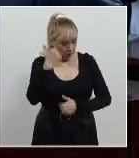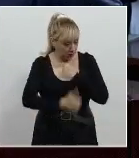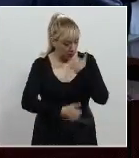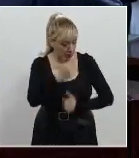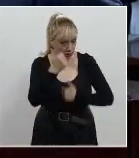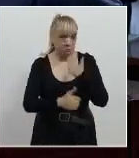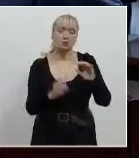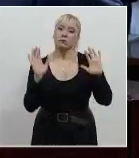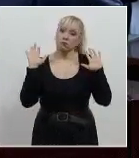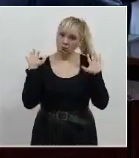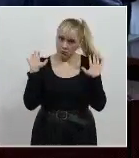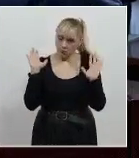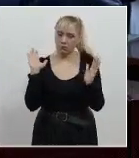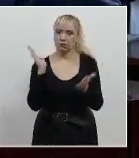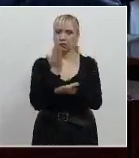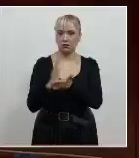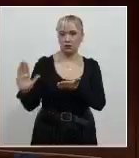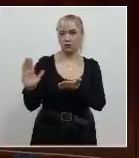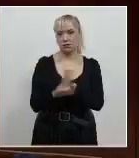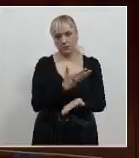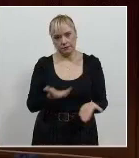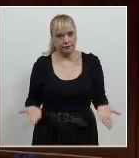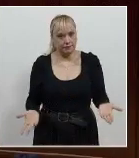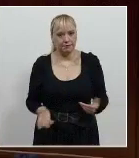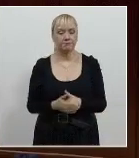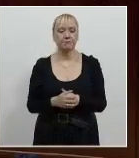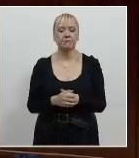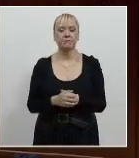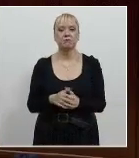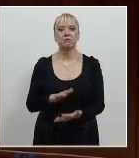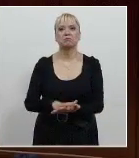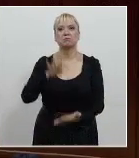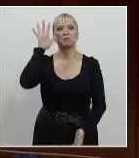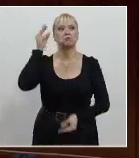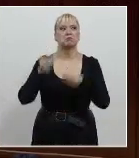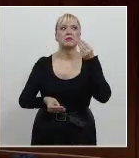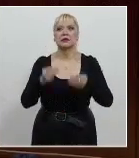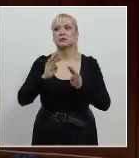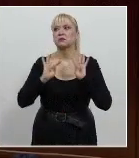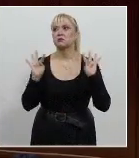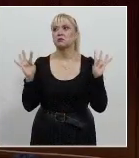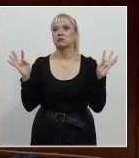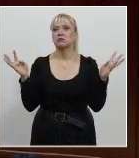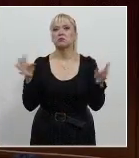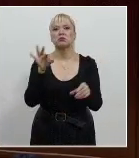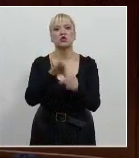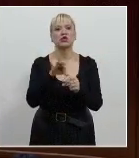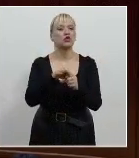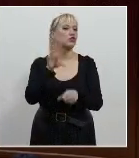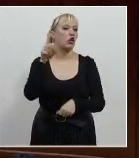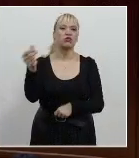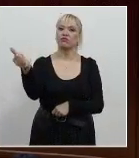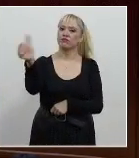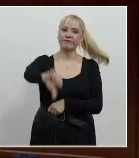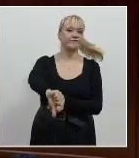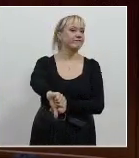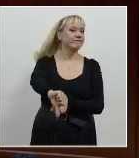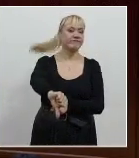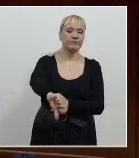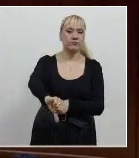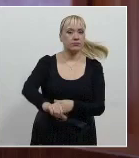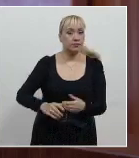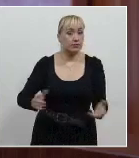participar en estos procesos. La mayoría de magistradas y magistrados votaron en contra de esta